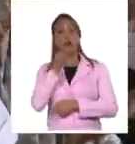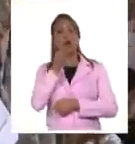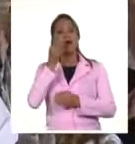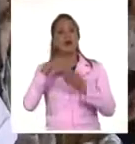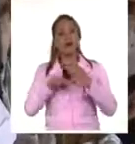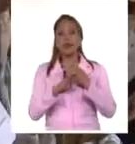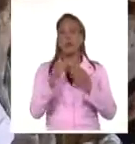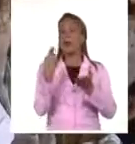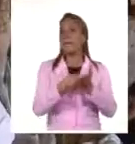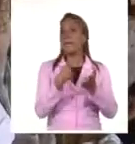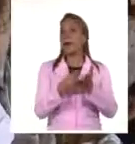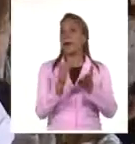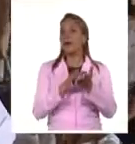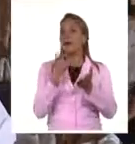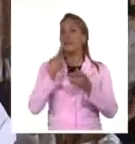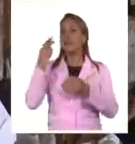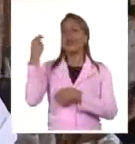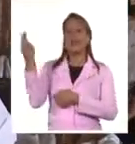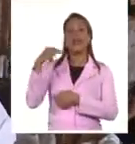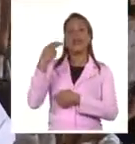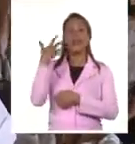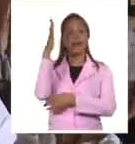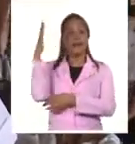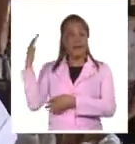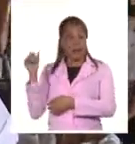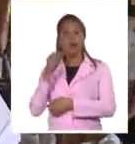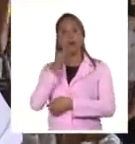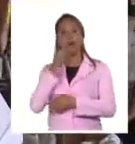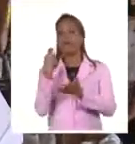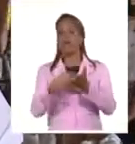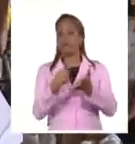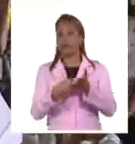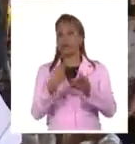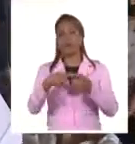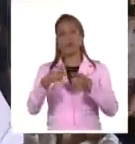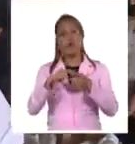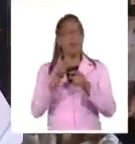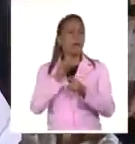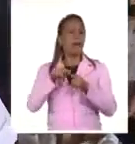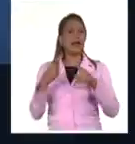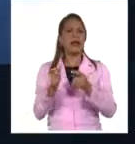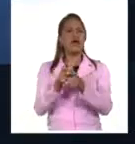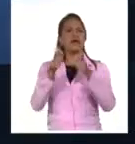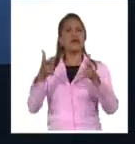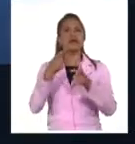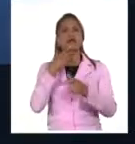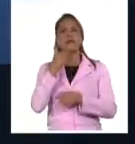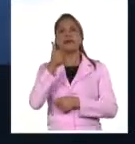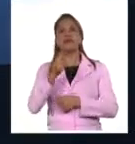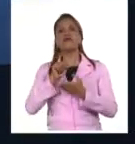con pagos desde el exterior a estos productos que son muy necesarios para el incremento de los servicios de la población cubana.